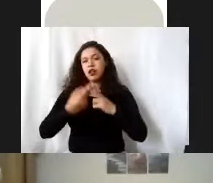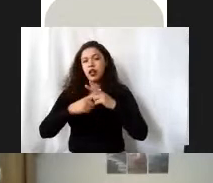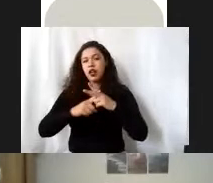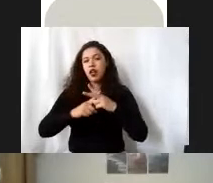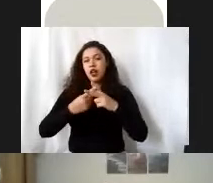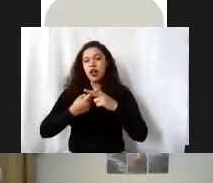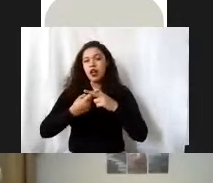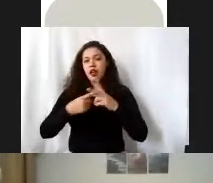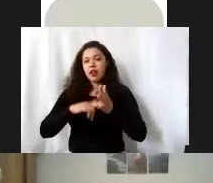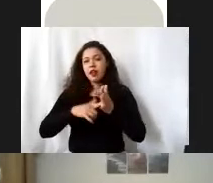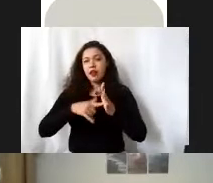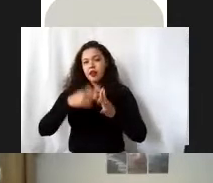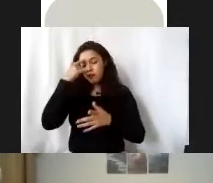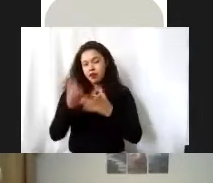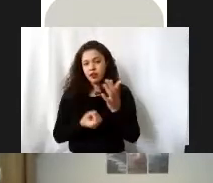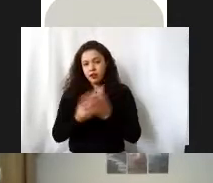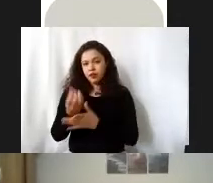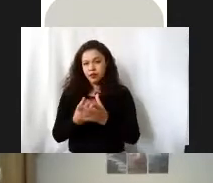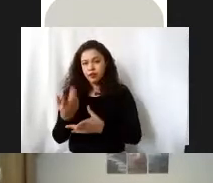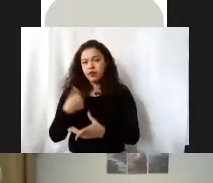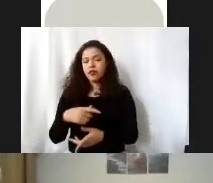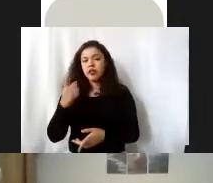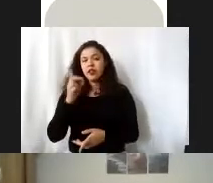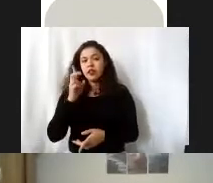egresos, que se tome en cuenta.